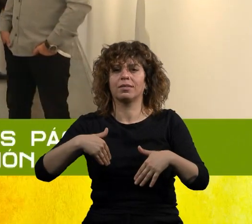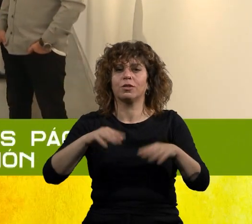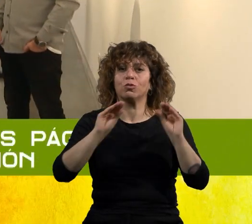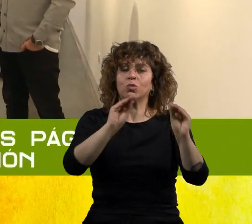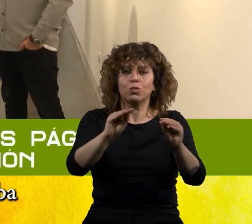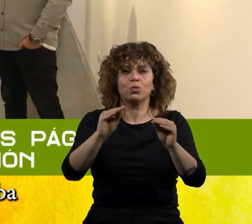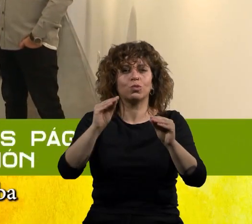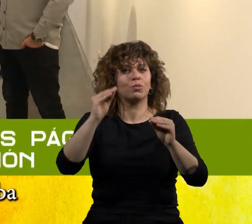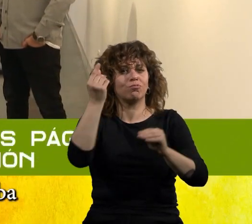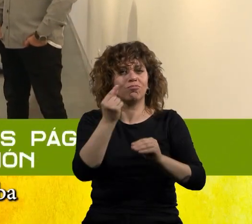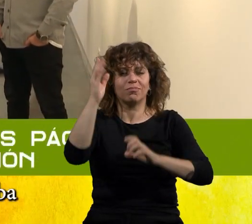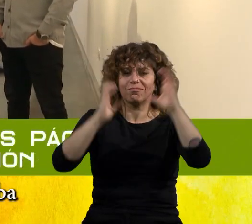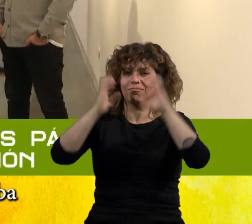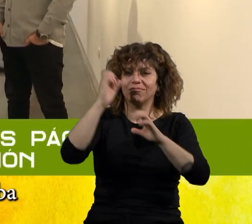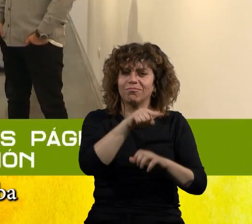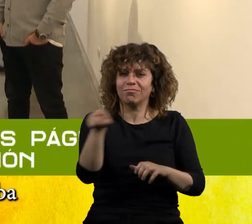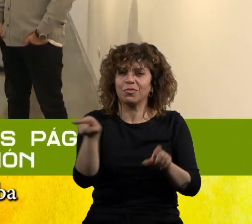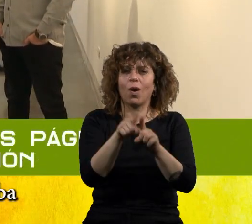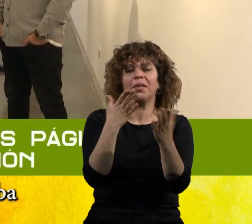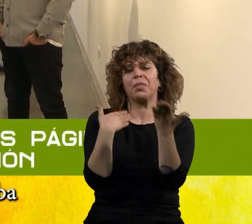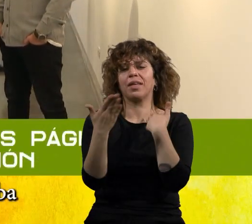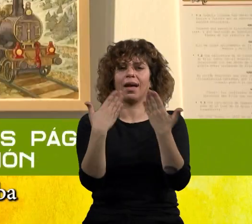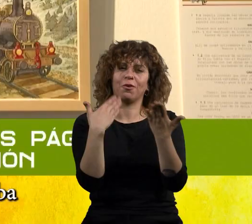sus caricaturas, en las que aparece como